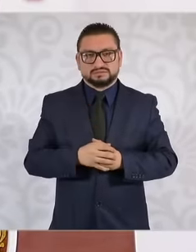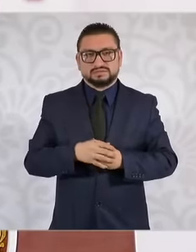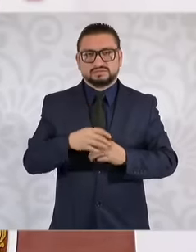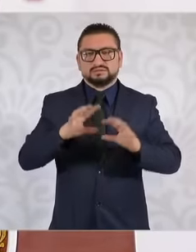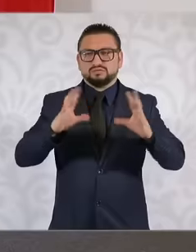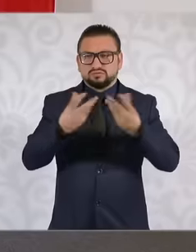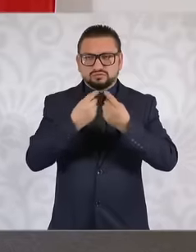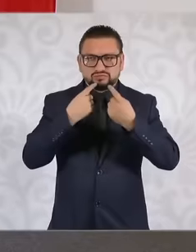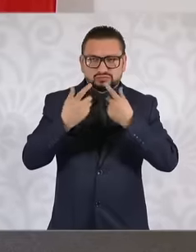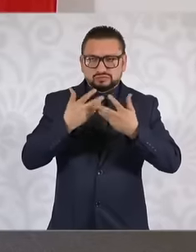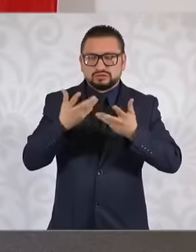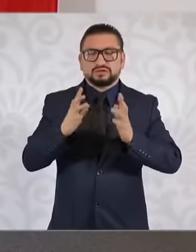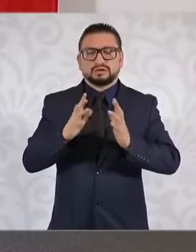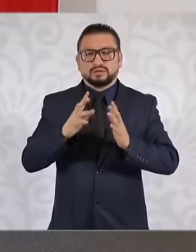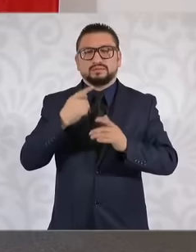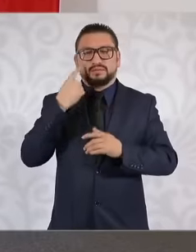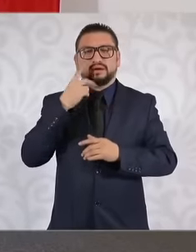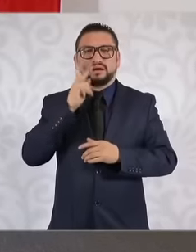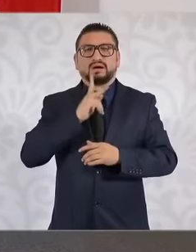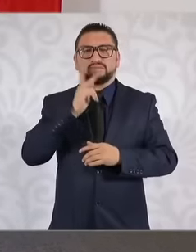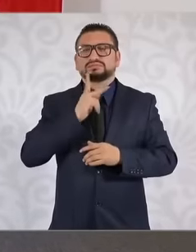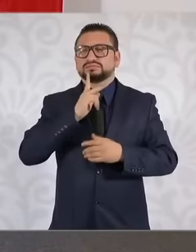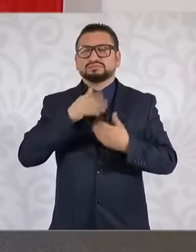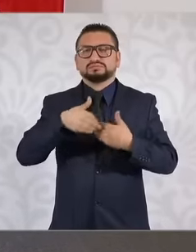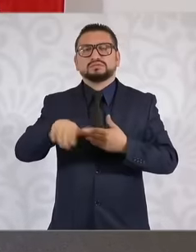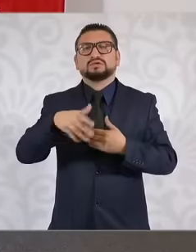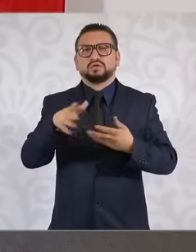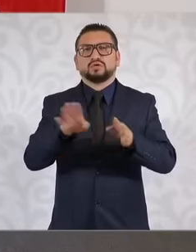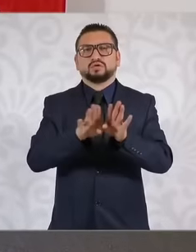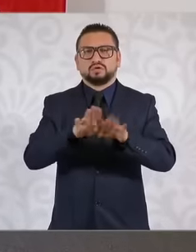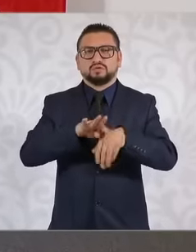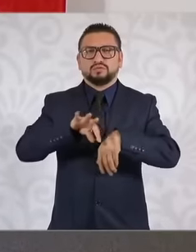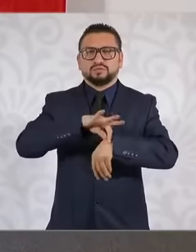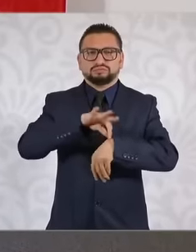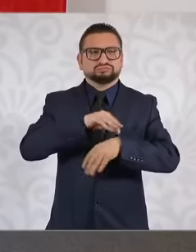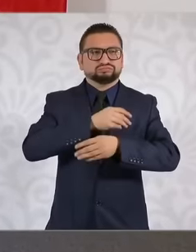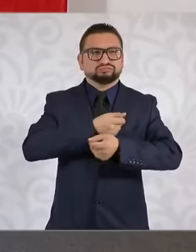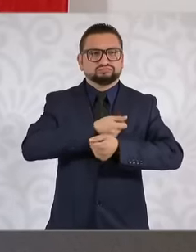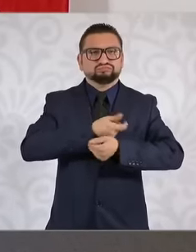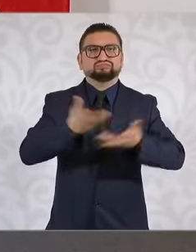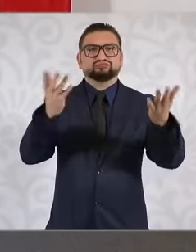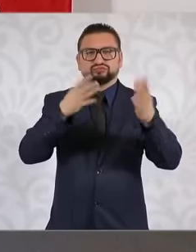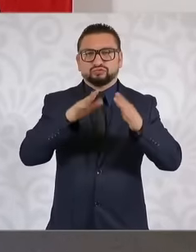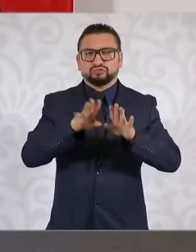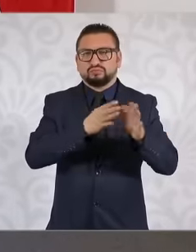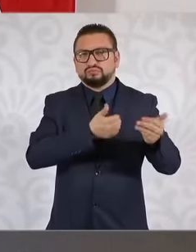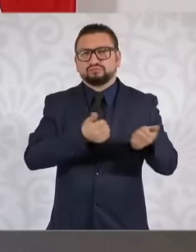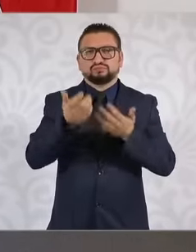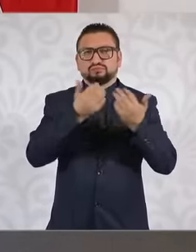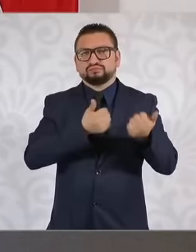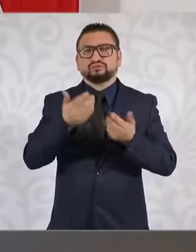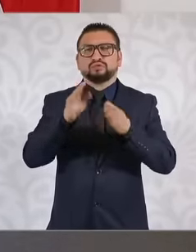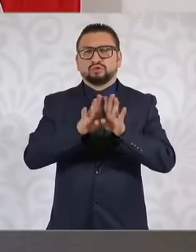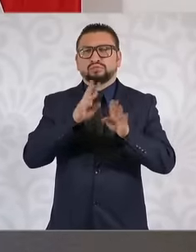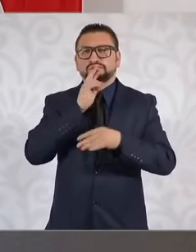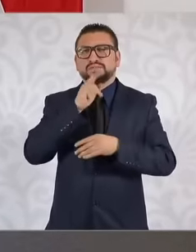para ver cómo mejoramos el abasto de medicamentos a